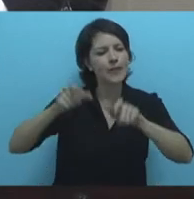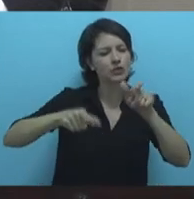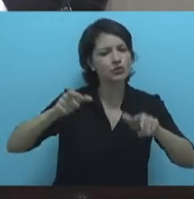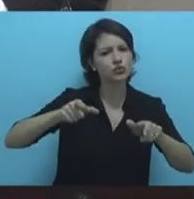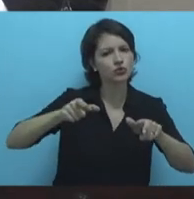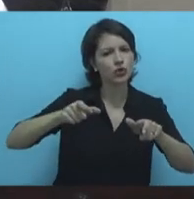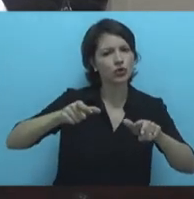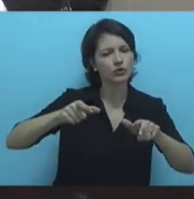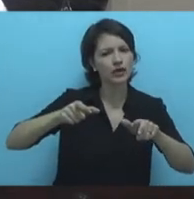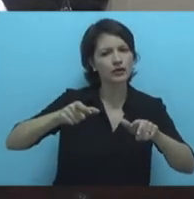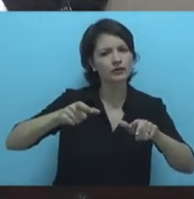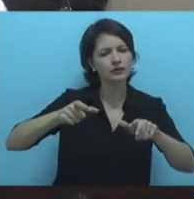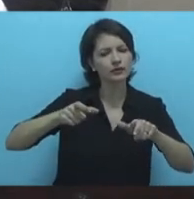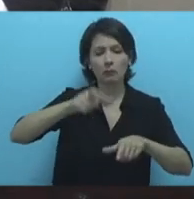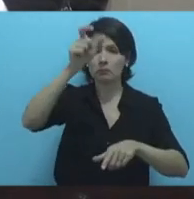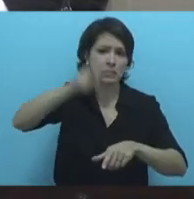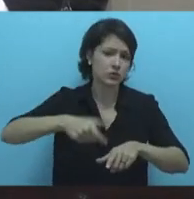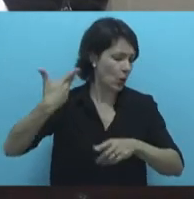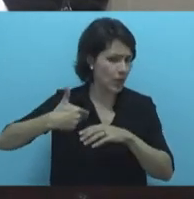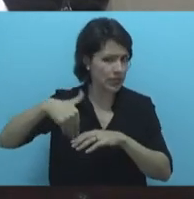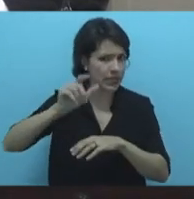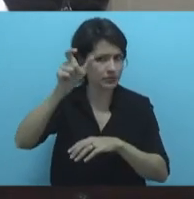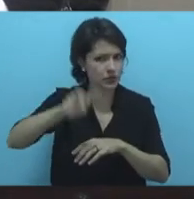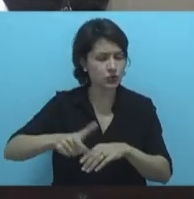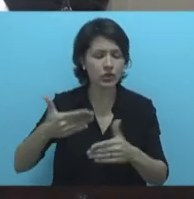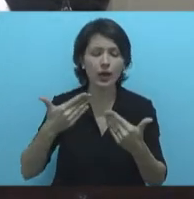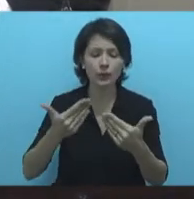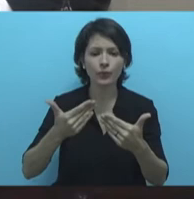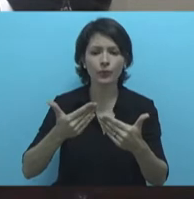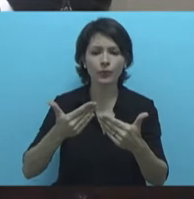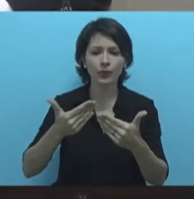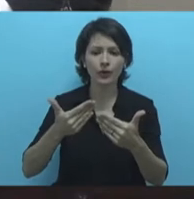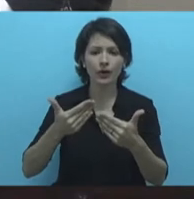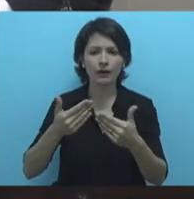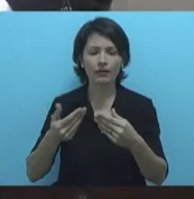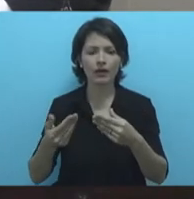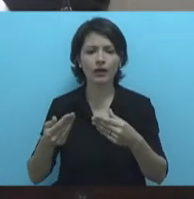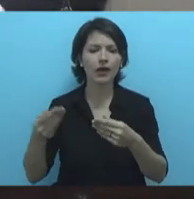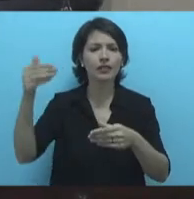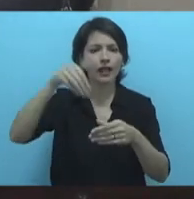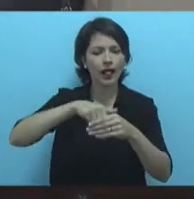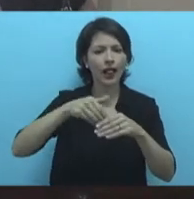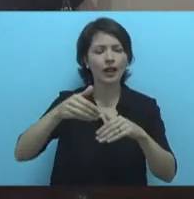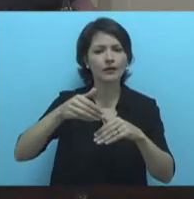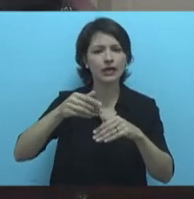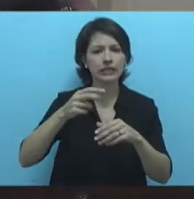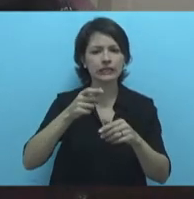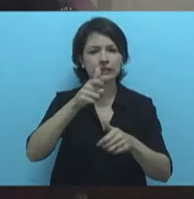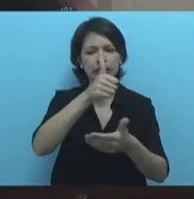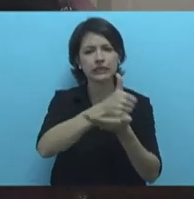y reúna las condiciones establecidas la presente ley podrá ser amigo del tribunal en la provincia de santa fe